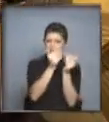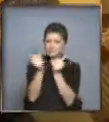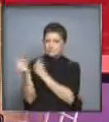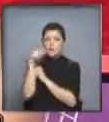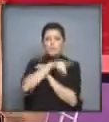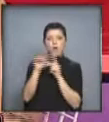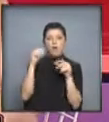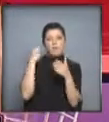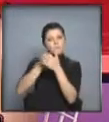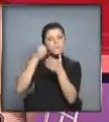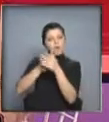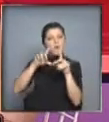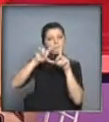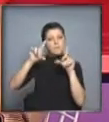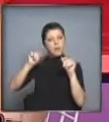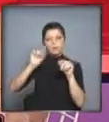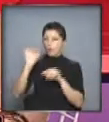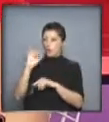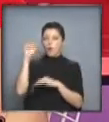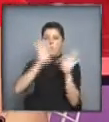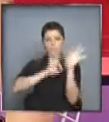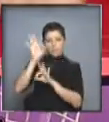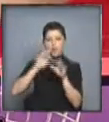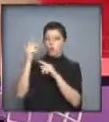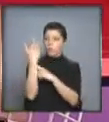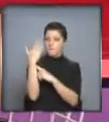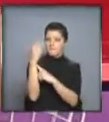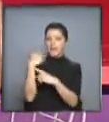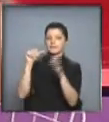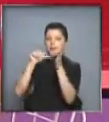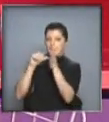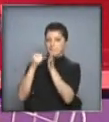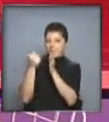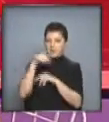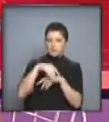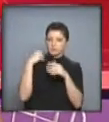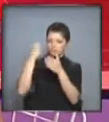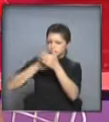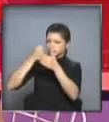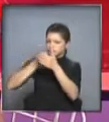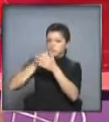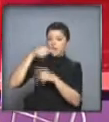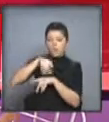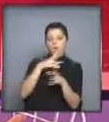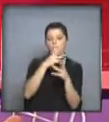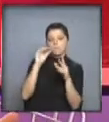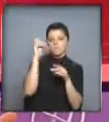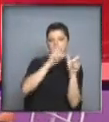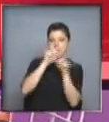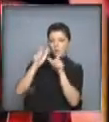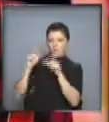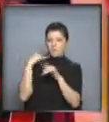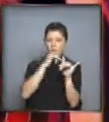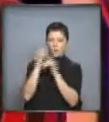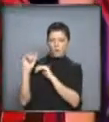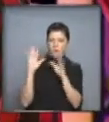y desaparecidos porque luchaban por un proyecto de país y por un proyecto de patria. Seguro, que el boleto estudiantil formaba parte de esa reivindicación. Bueno, sí, porque por algo también los